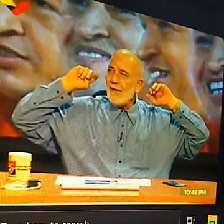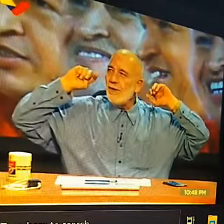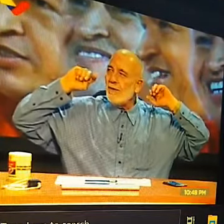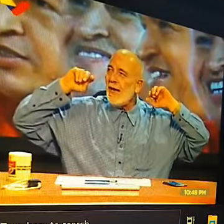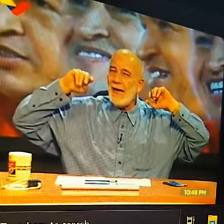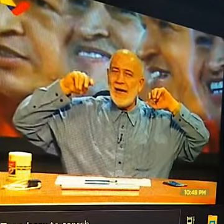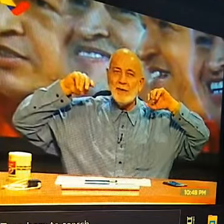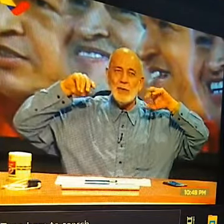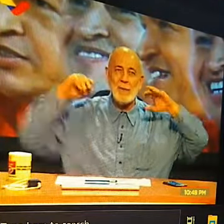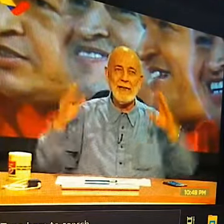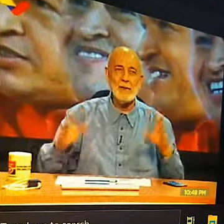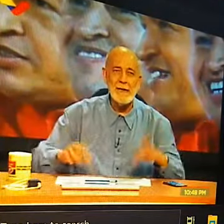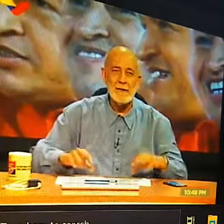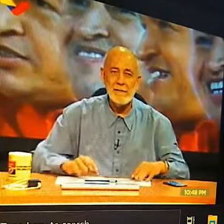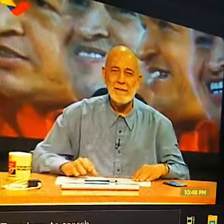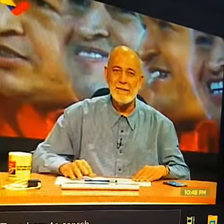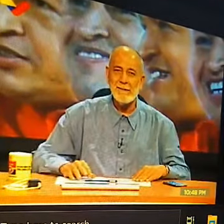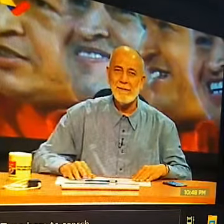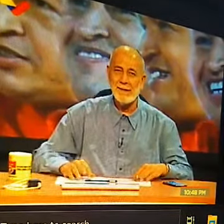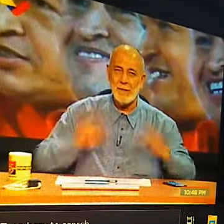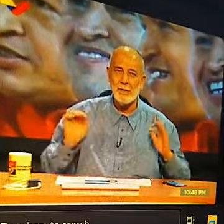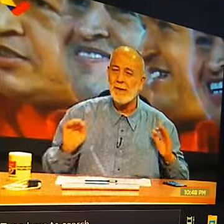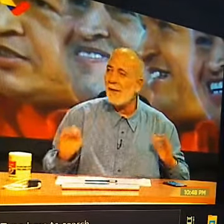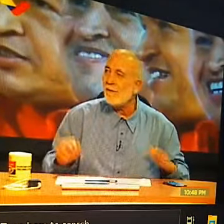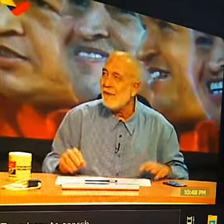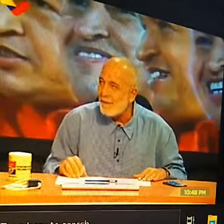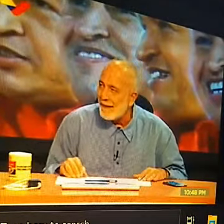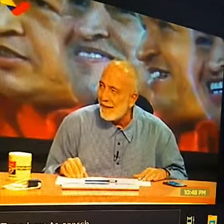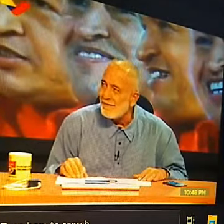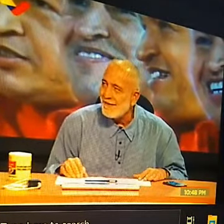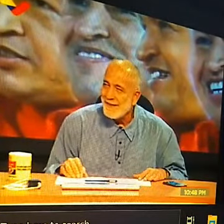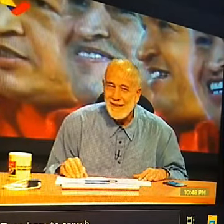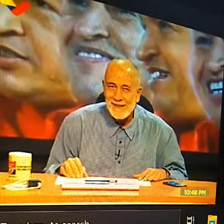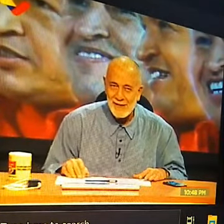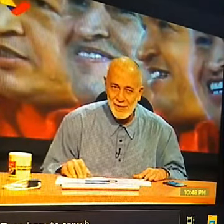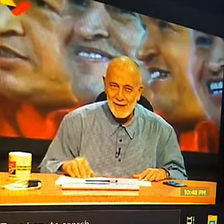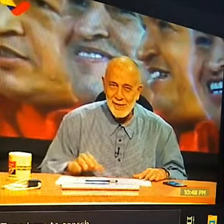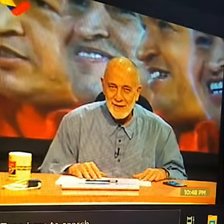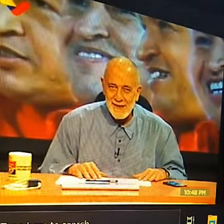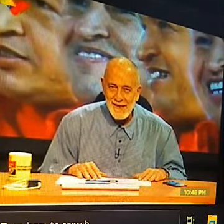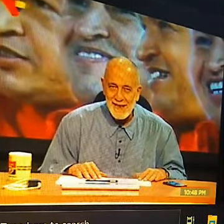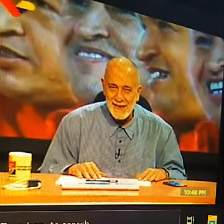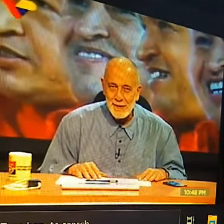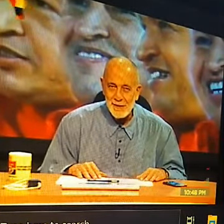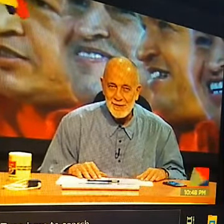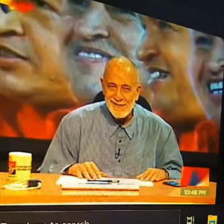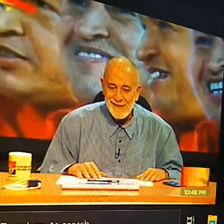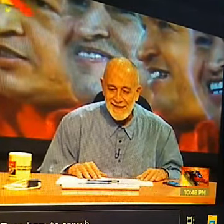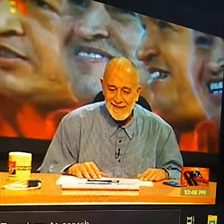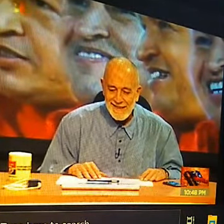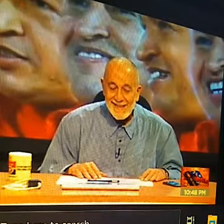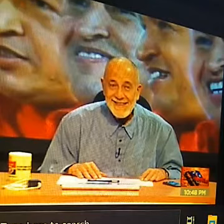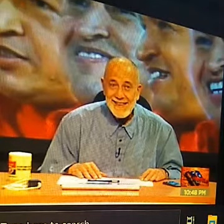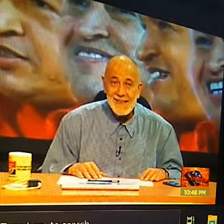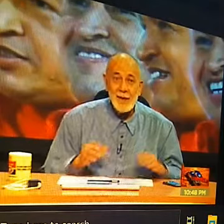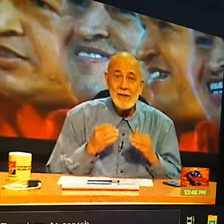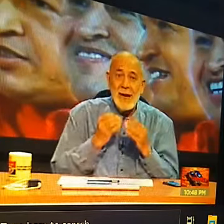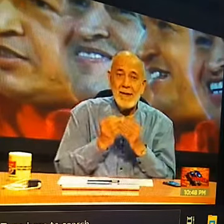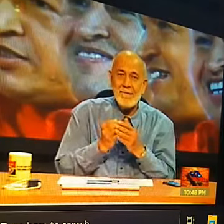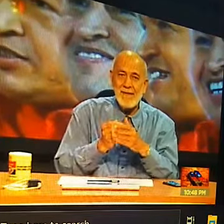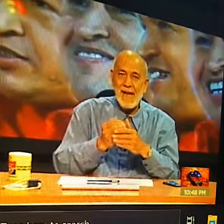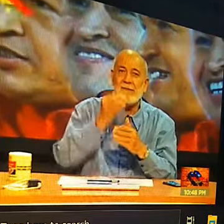de todos aquellos que en su momento eran revolucionarios y terminaron traicionando a la revolución. Ahí se